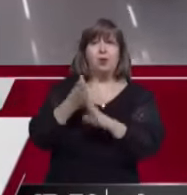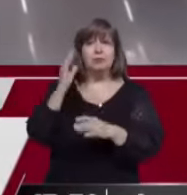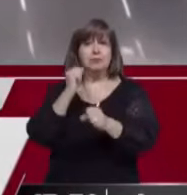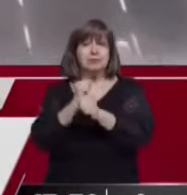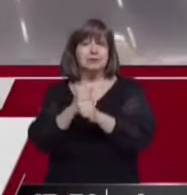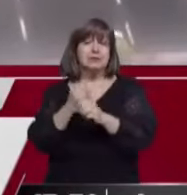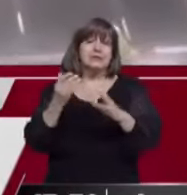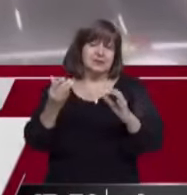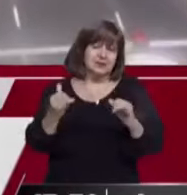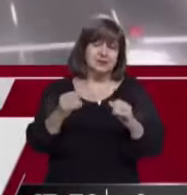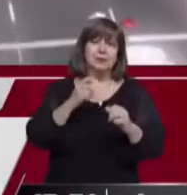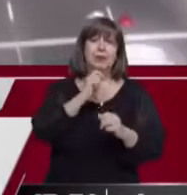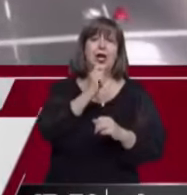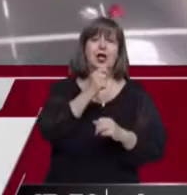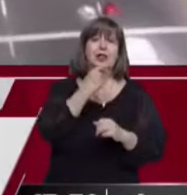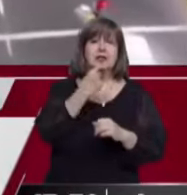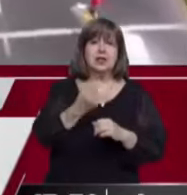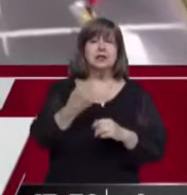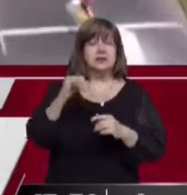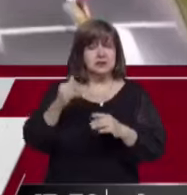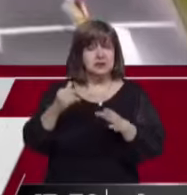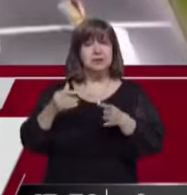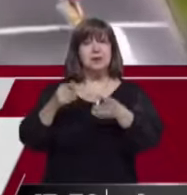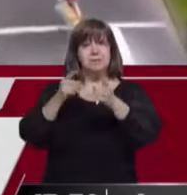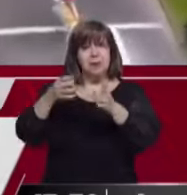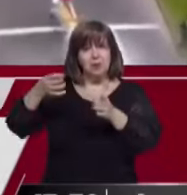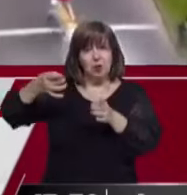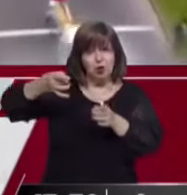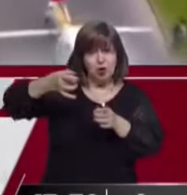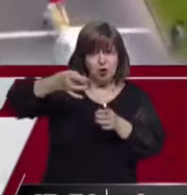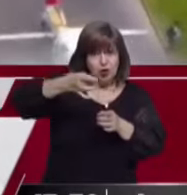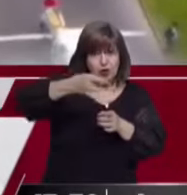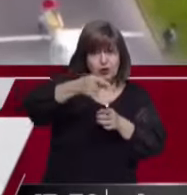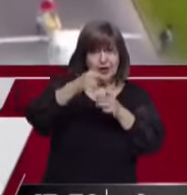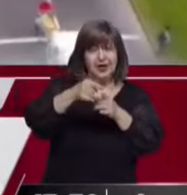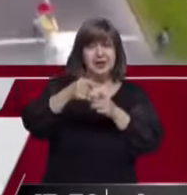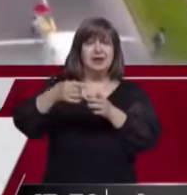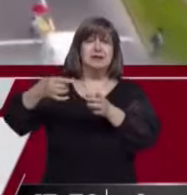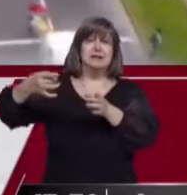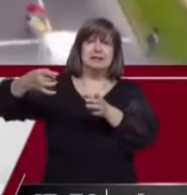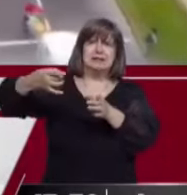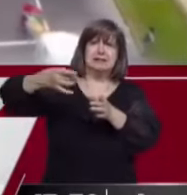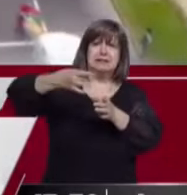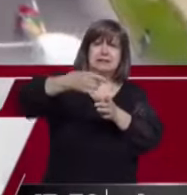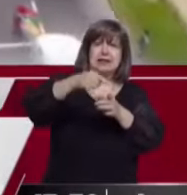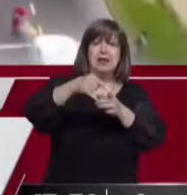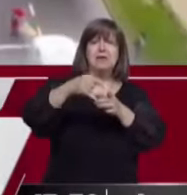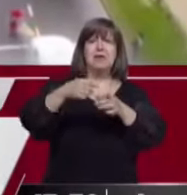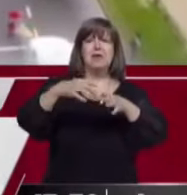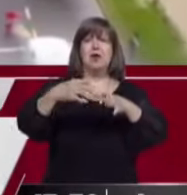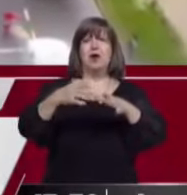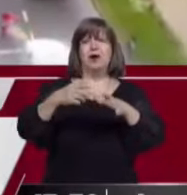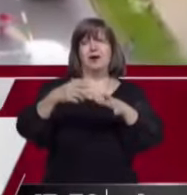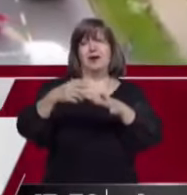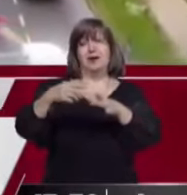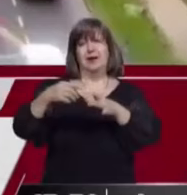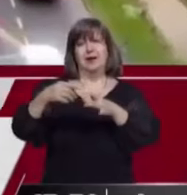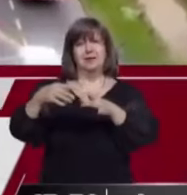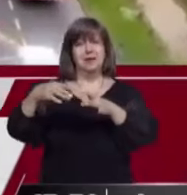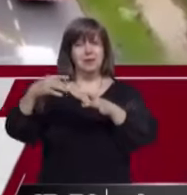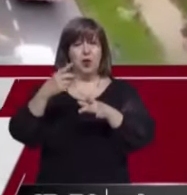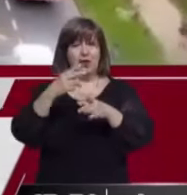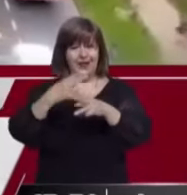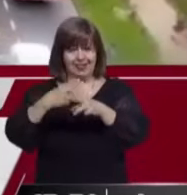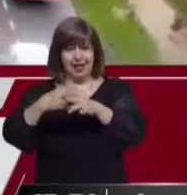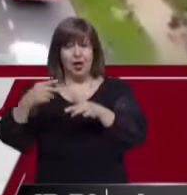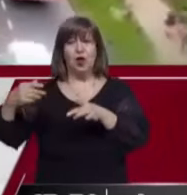sale de la cabecera que es retiro cruza toda la ciudad de Buenos Aires prácticamente por el medio luego cruza la general pas llega ingresa